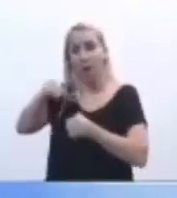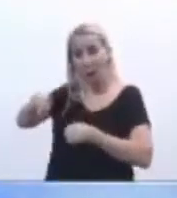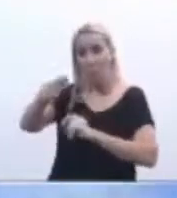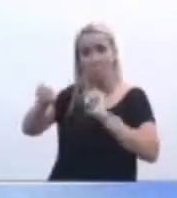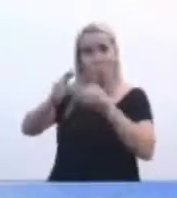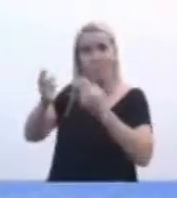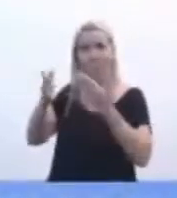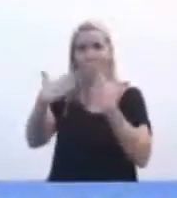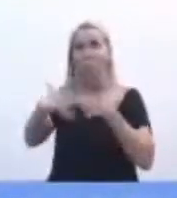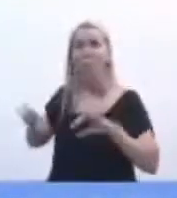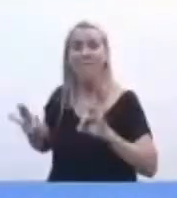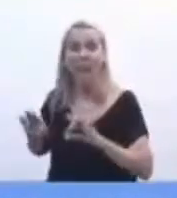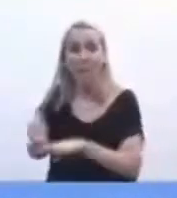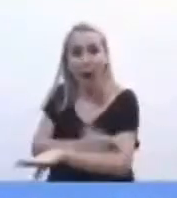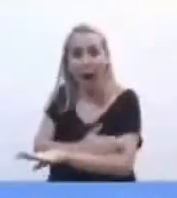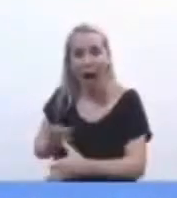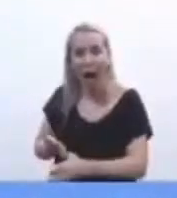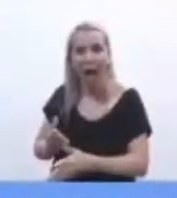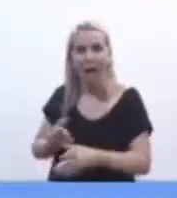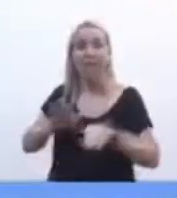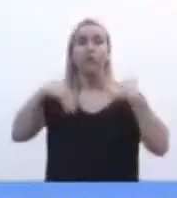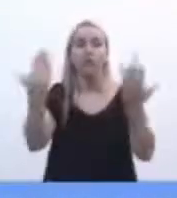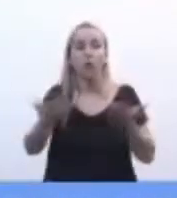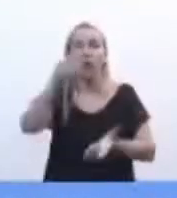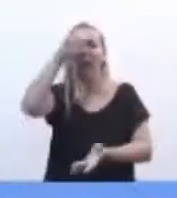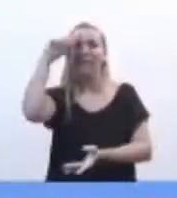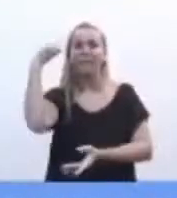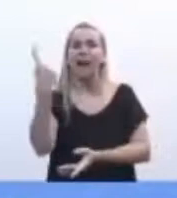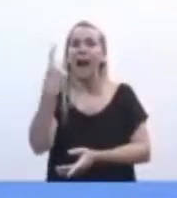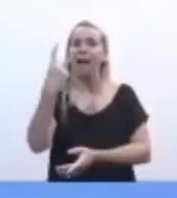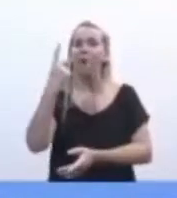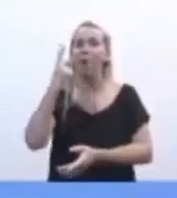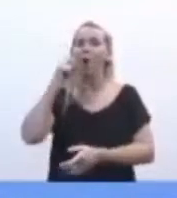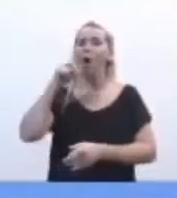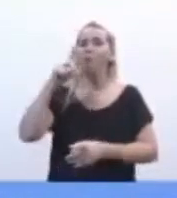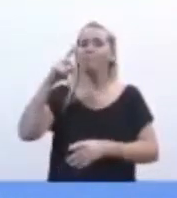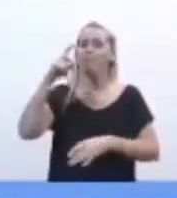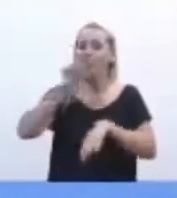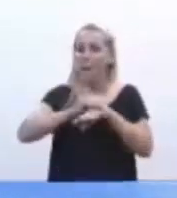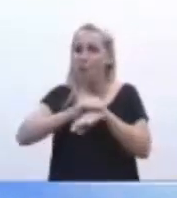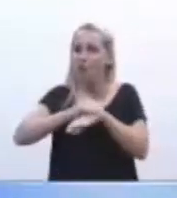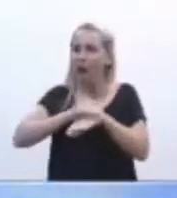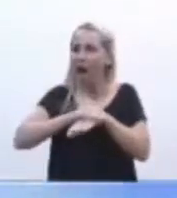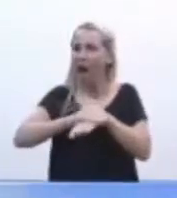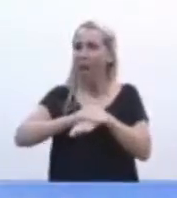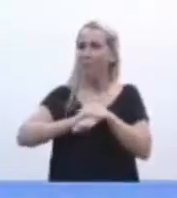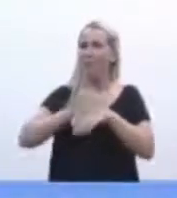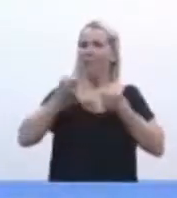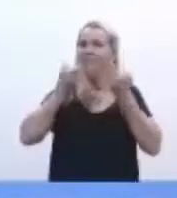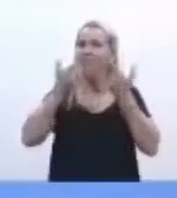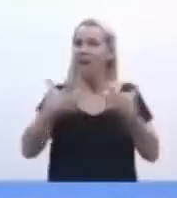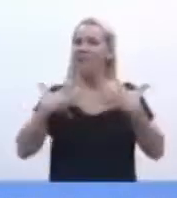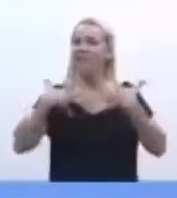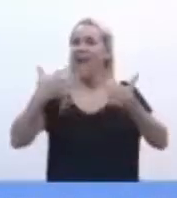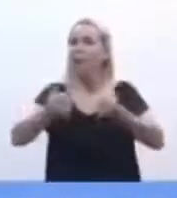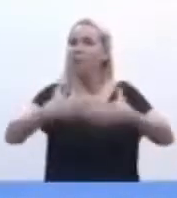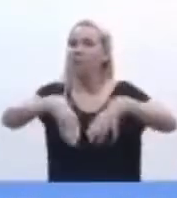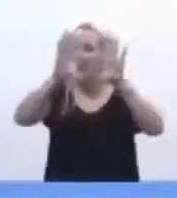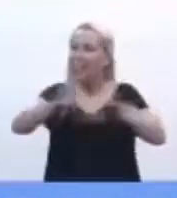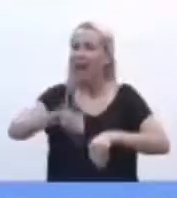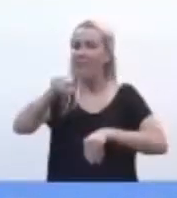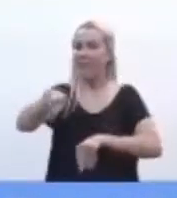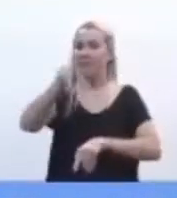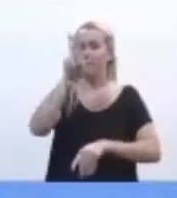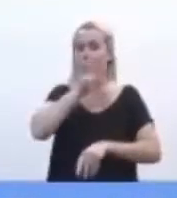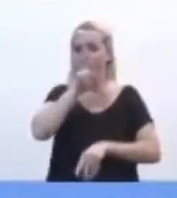y por lo tanto el estado tiene la obligación de garantizar el derecho a la salud integral de esas